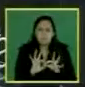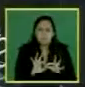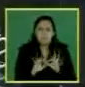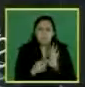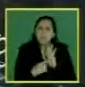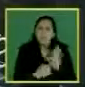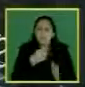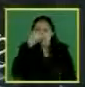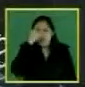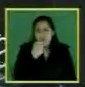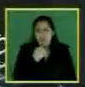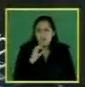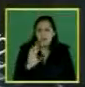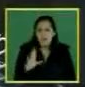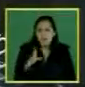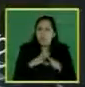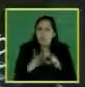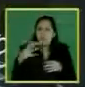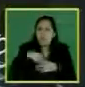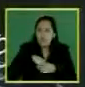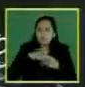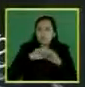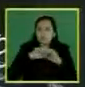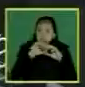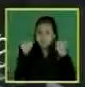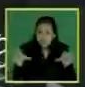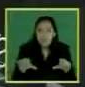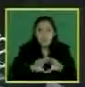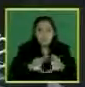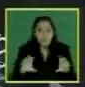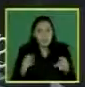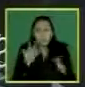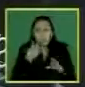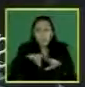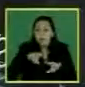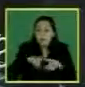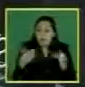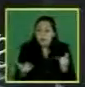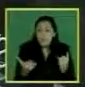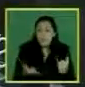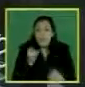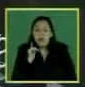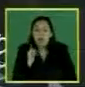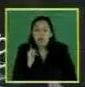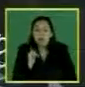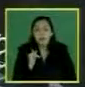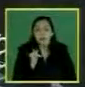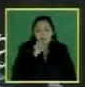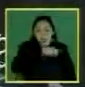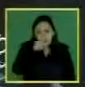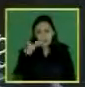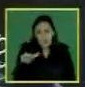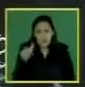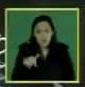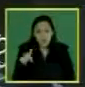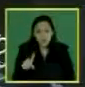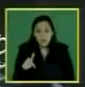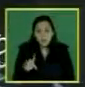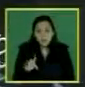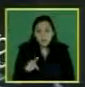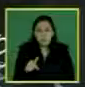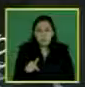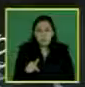imagen? Mira, todo eso forma parte del sistema educativo. Entonces, los niños que tenemos en este momento, o mejor dicho, la gente que hoy en día